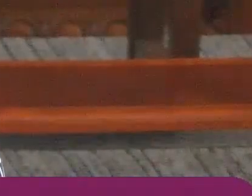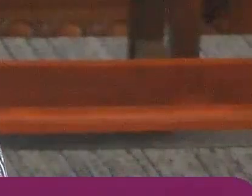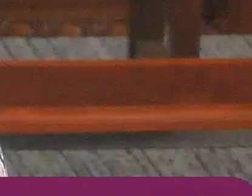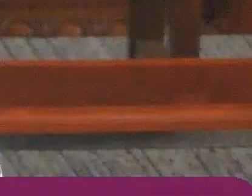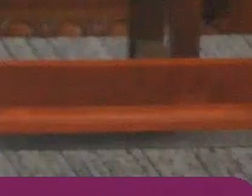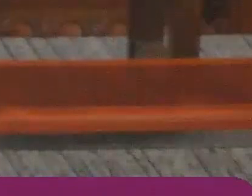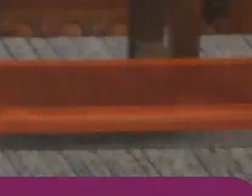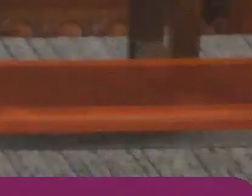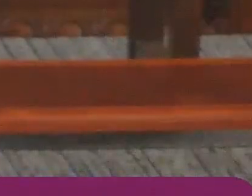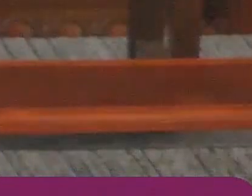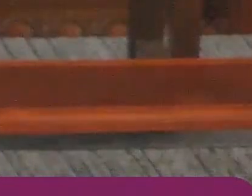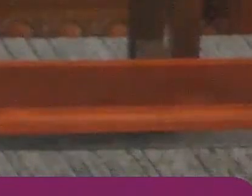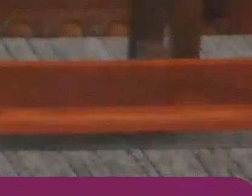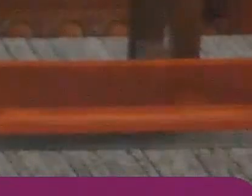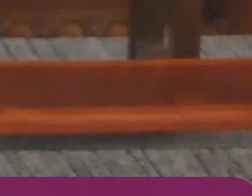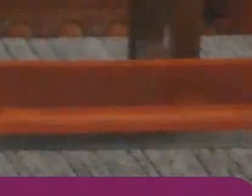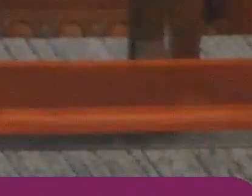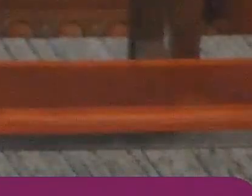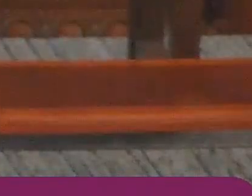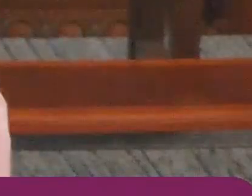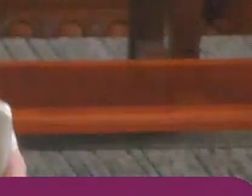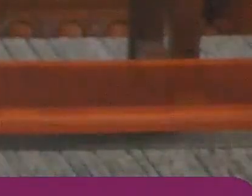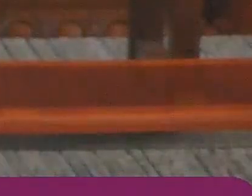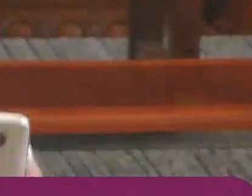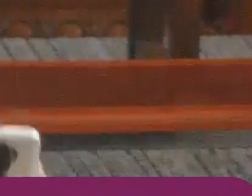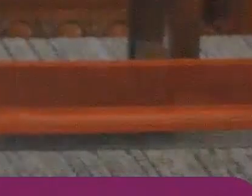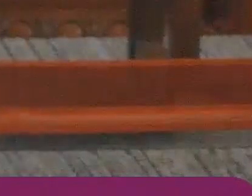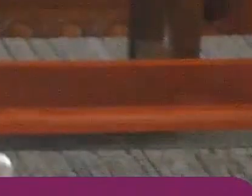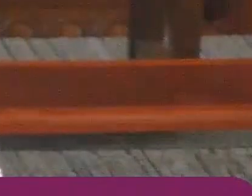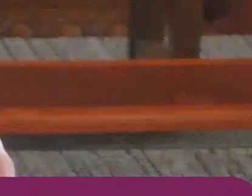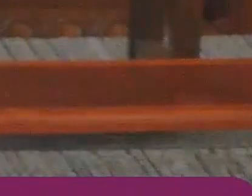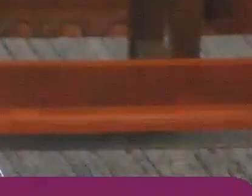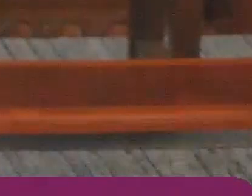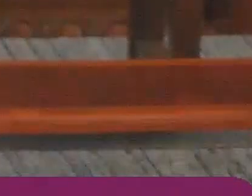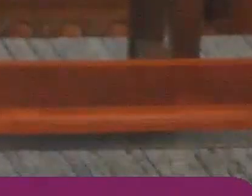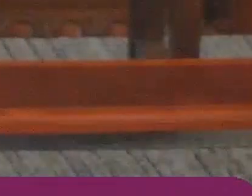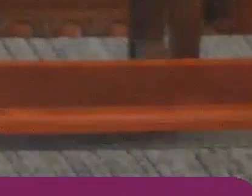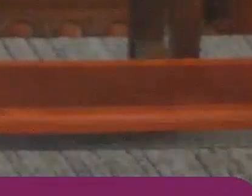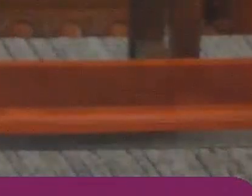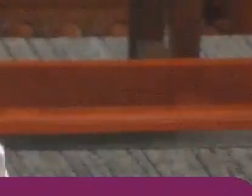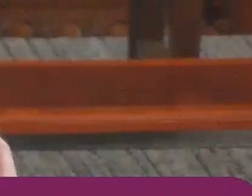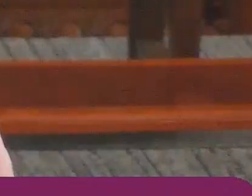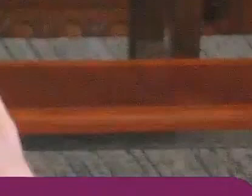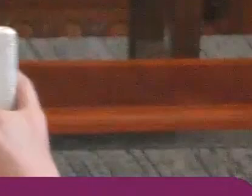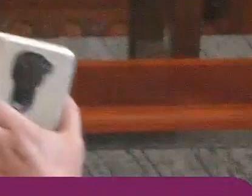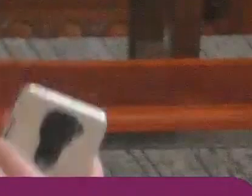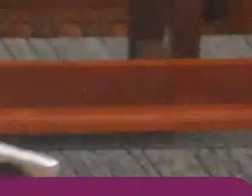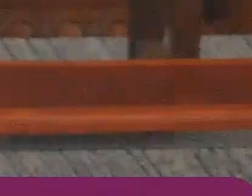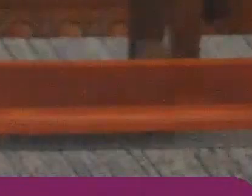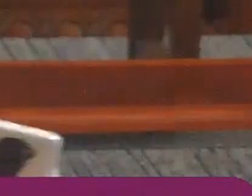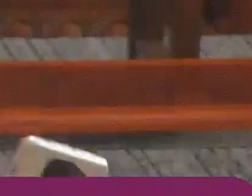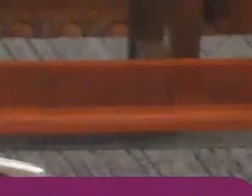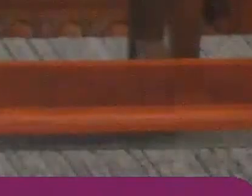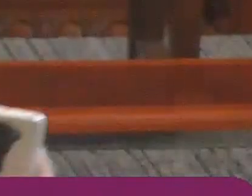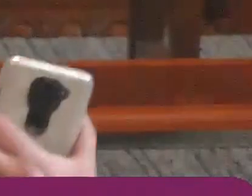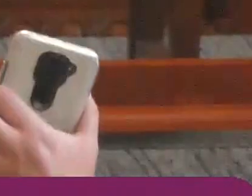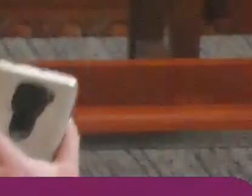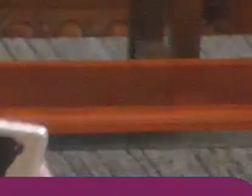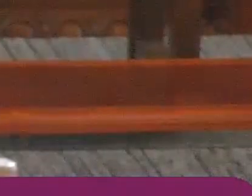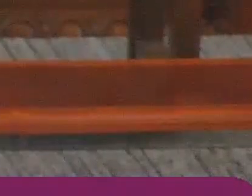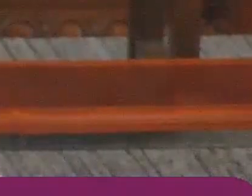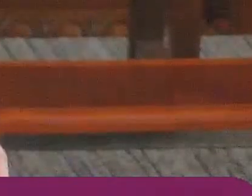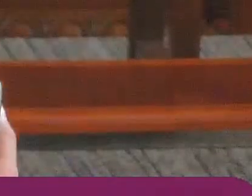matriz de análisis del cuaderno de buenas prácticas, cuestión que era un poco compleja de realizar para la nominación. Entonces ahora simplificamos un poco,